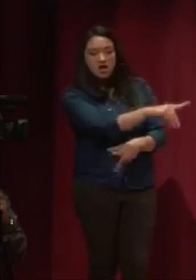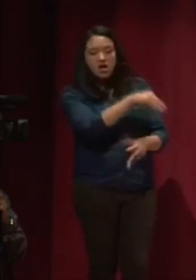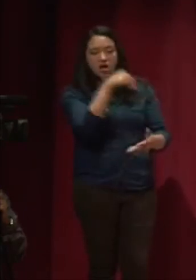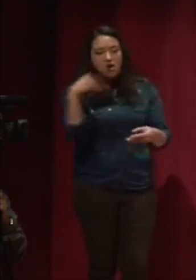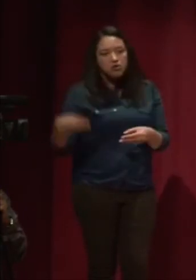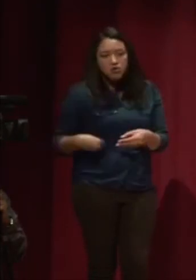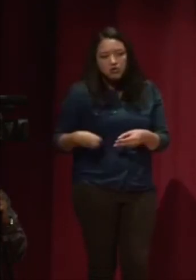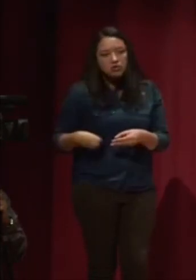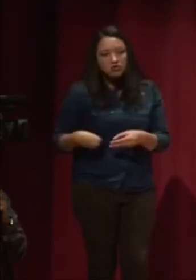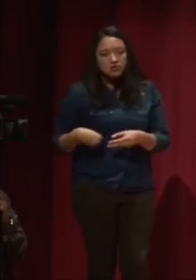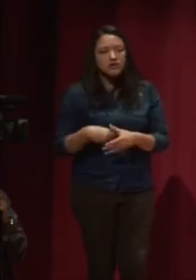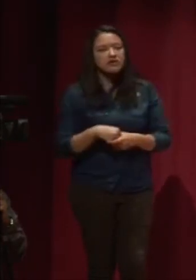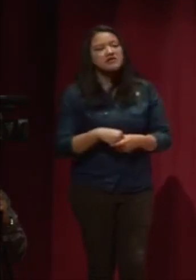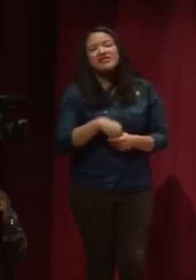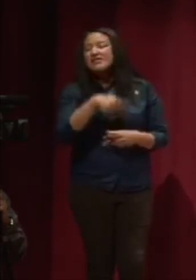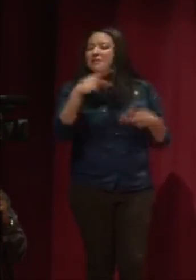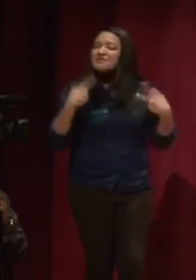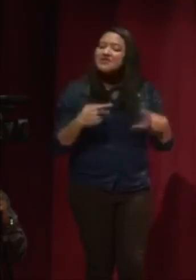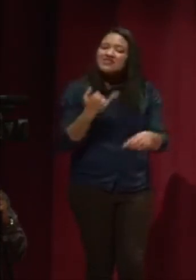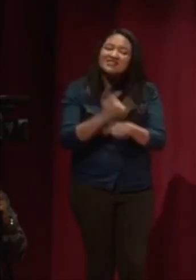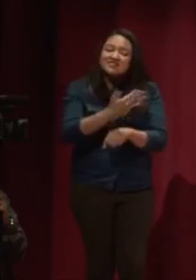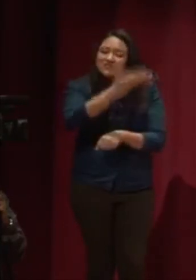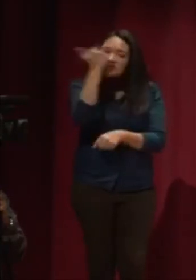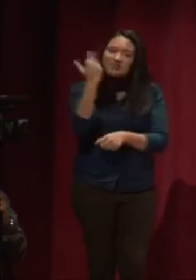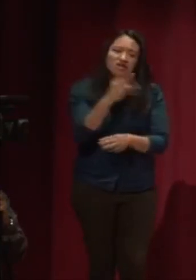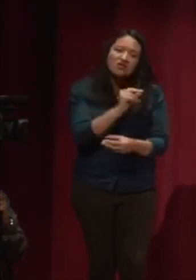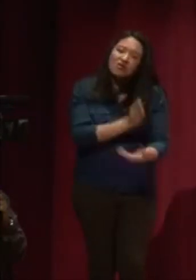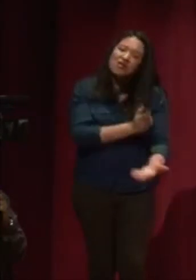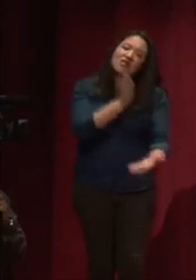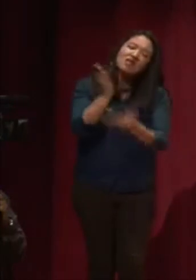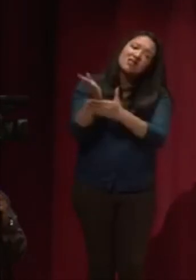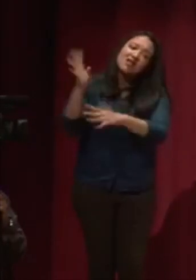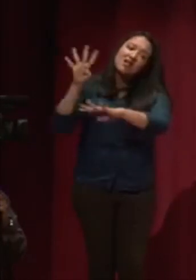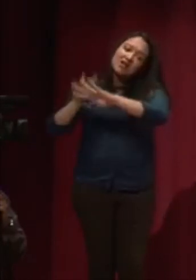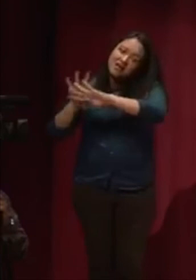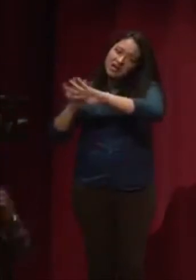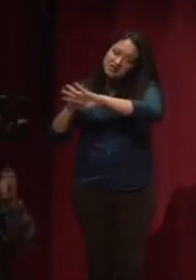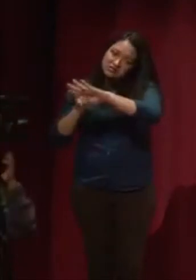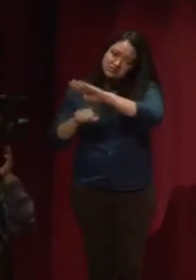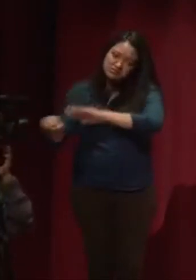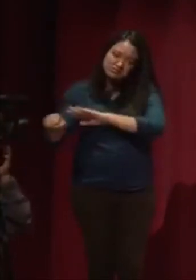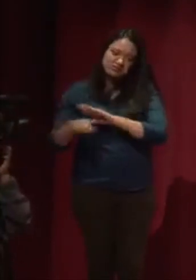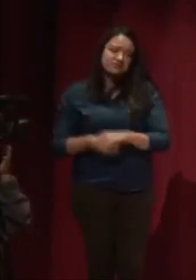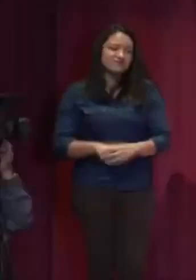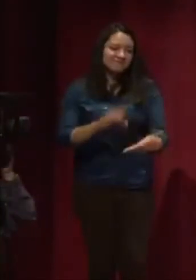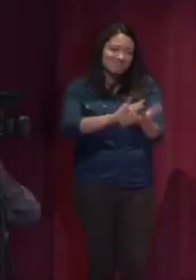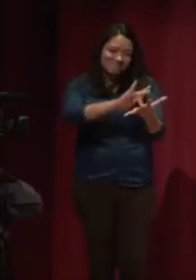parar injustamente a la cárcel por delitos que no cometieron. Muchas gracias.